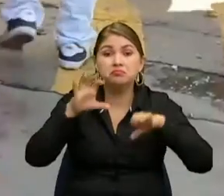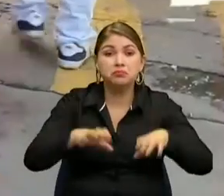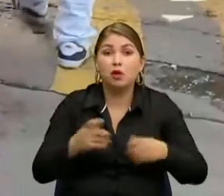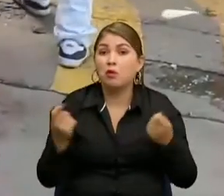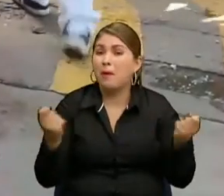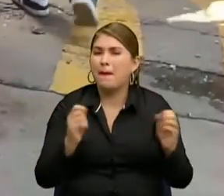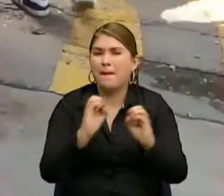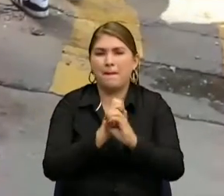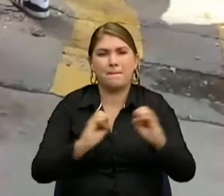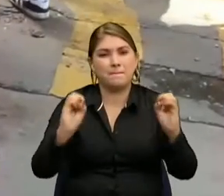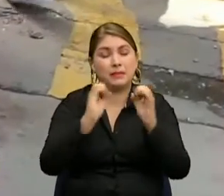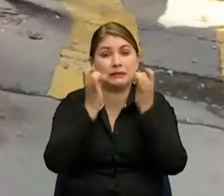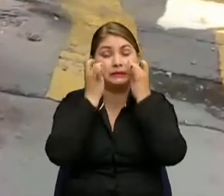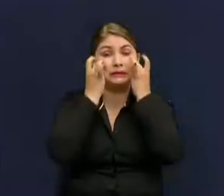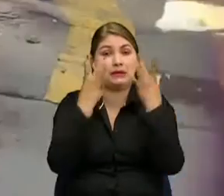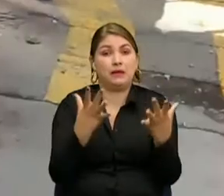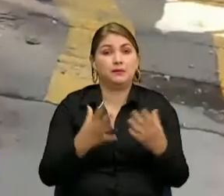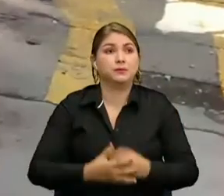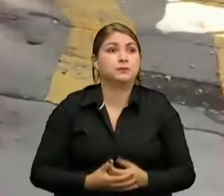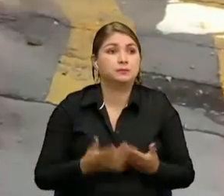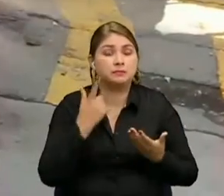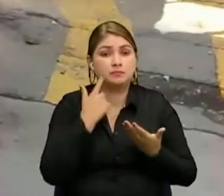de control es aterrador.